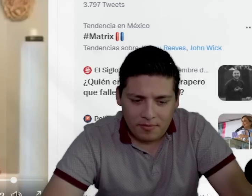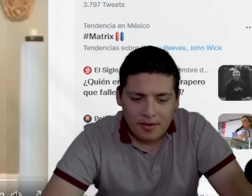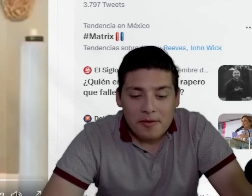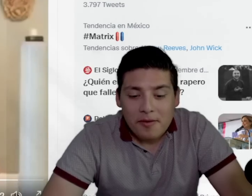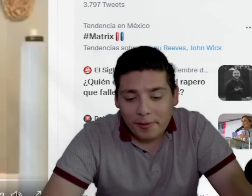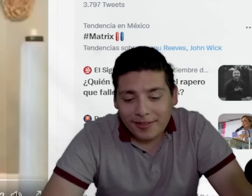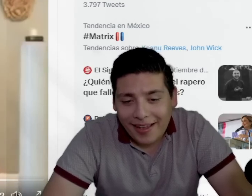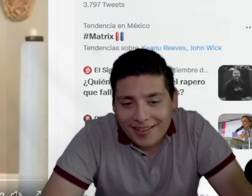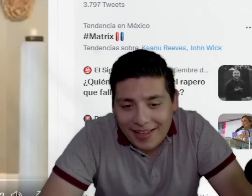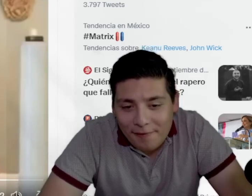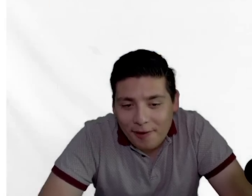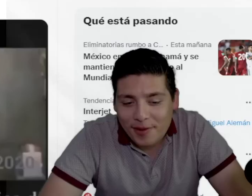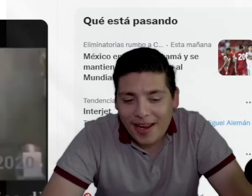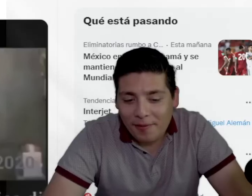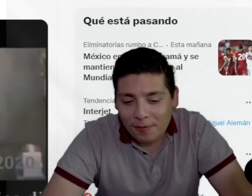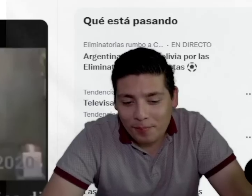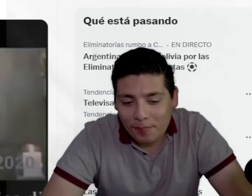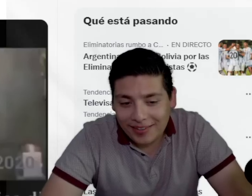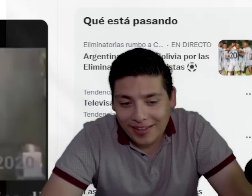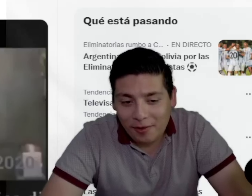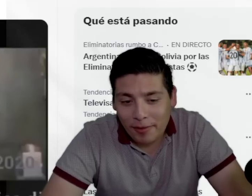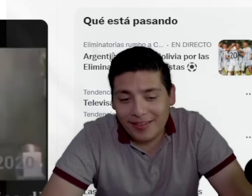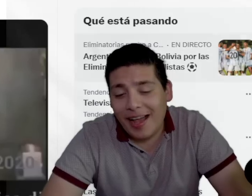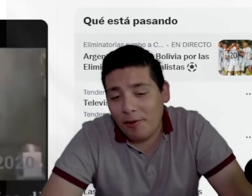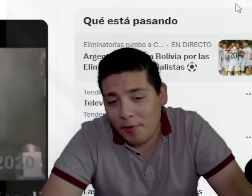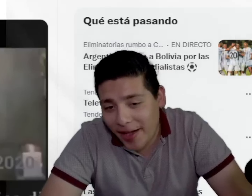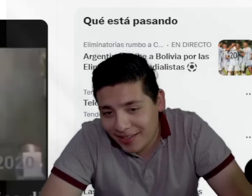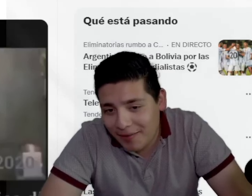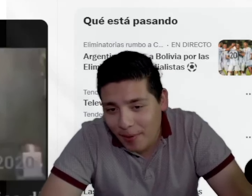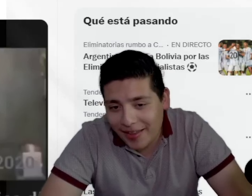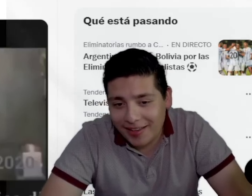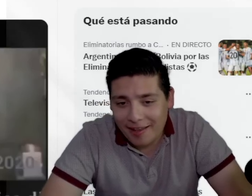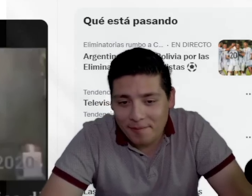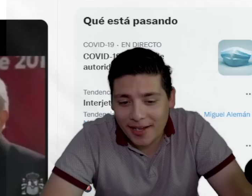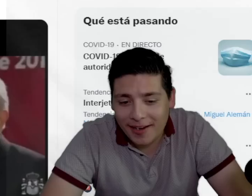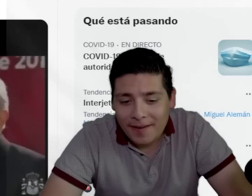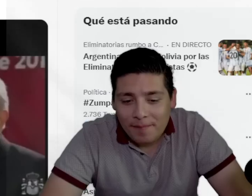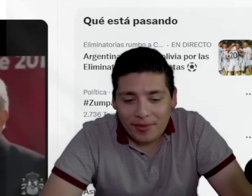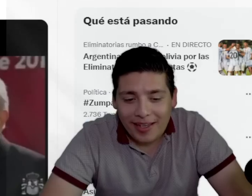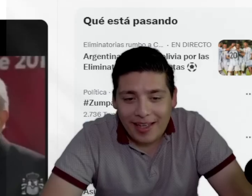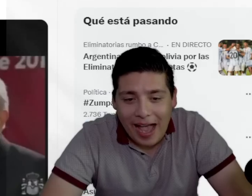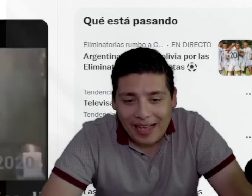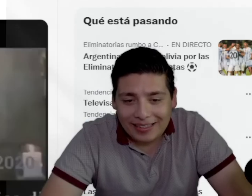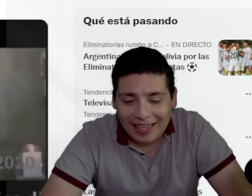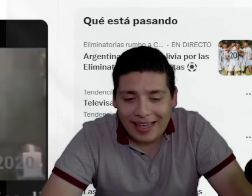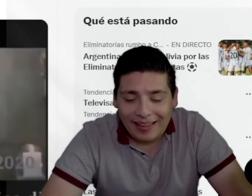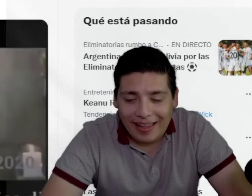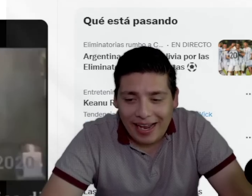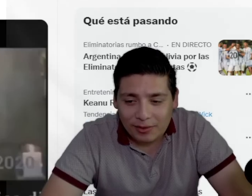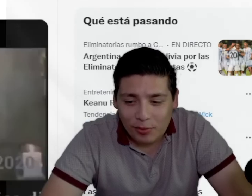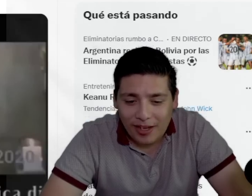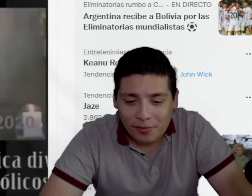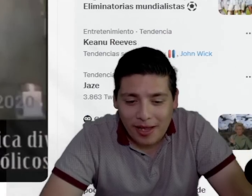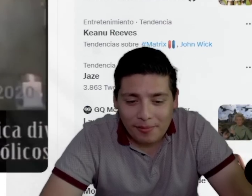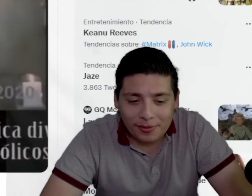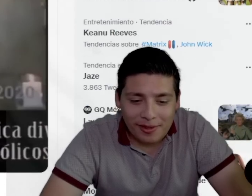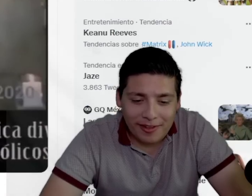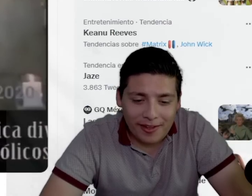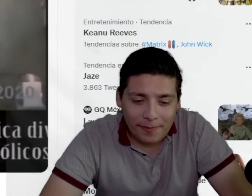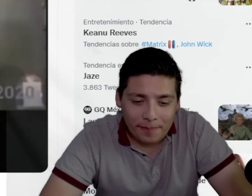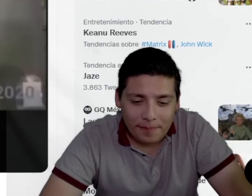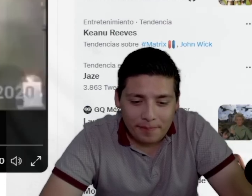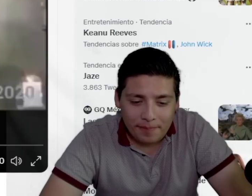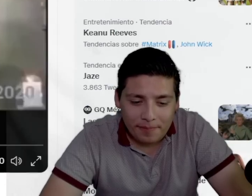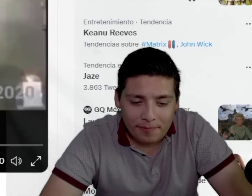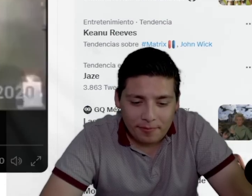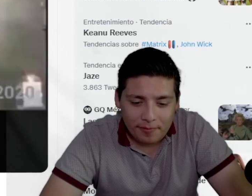Madre. Pues ahí está, familia, nomás para que se den cuenta. O este padre también, que hace de las suyas. Veamos el